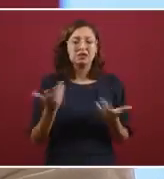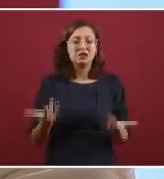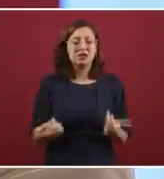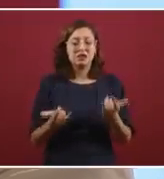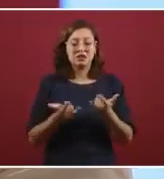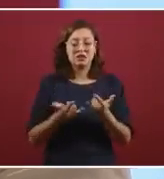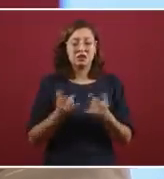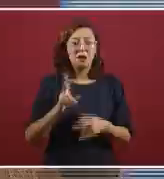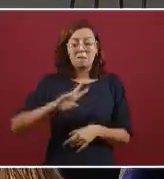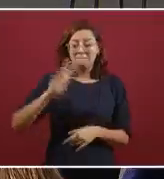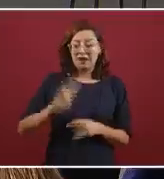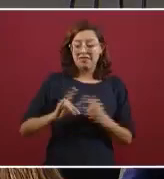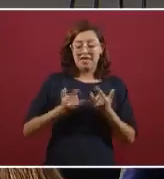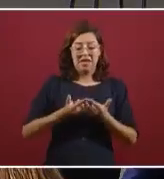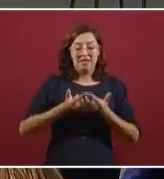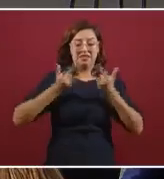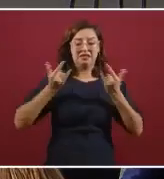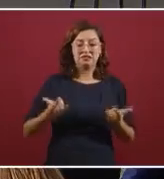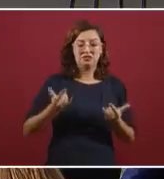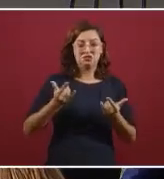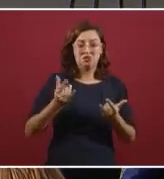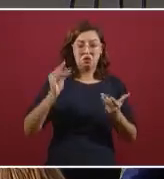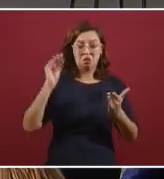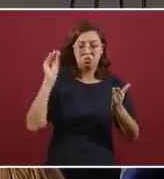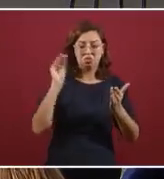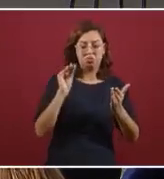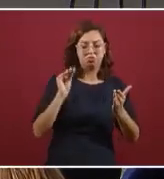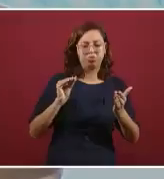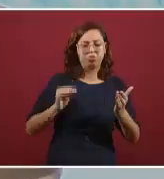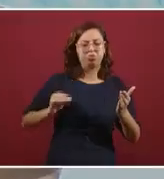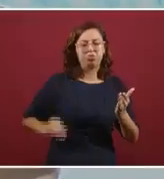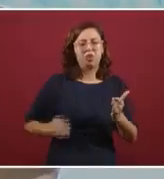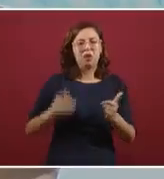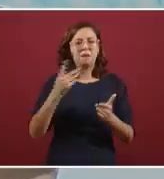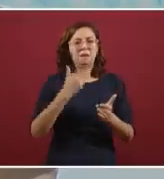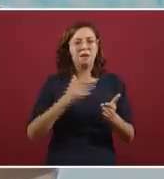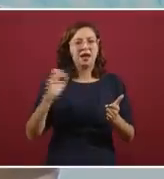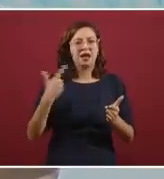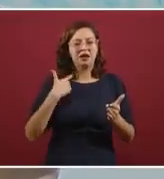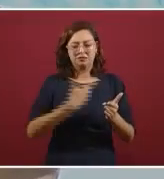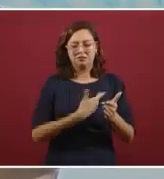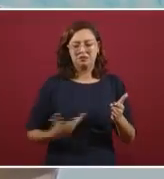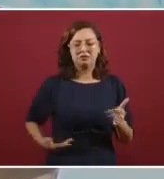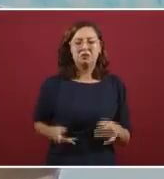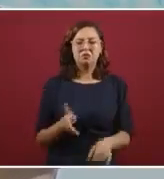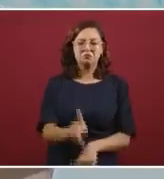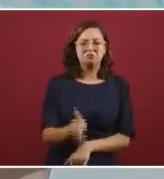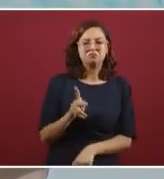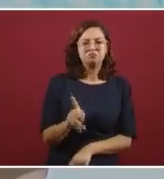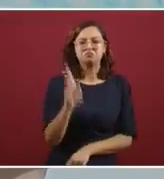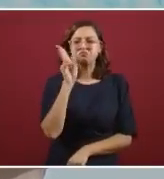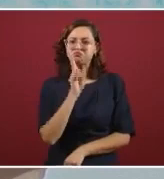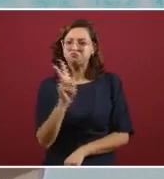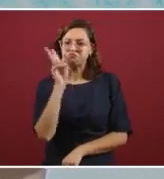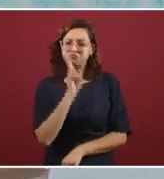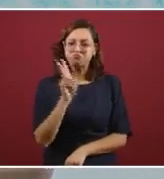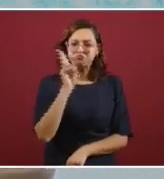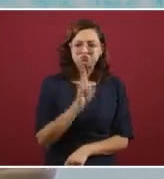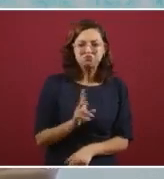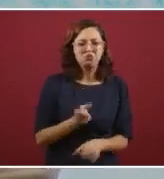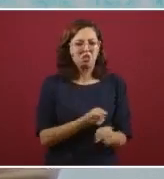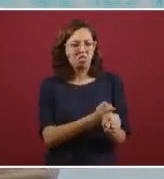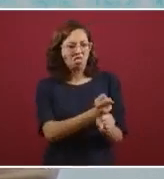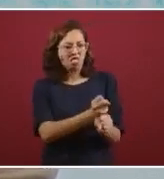histórica se construyó con base en la simulación, en la fabricación de pruebas, en la tortura,